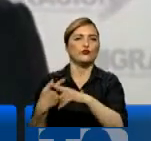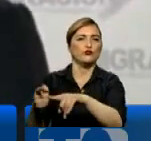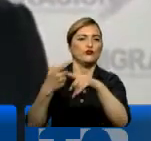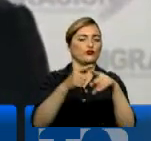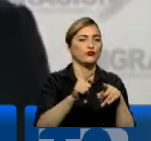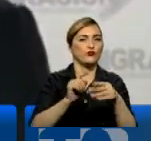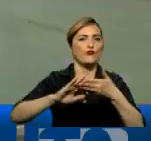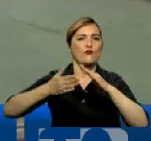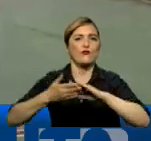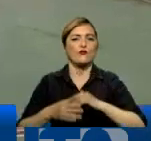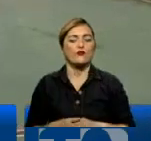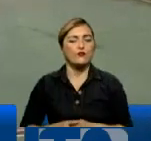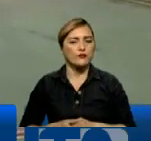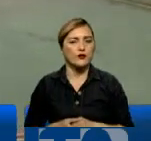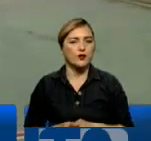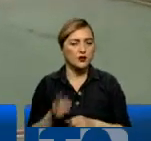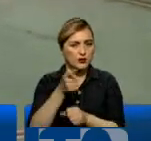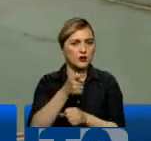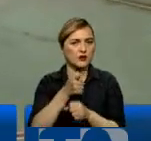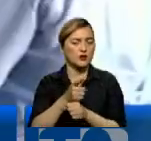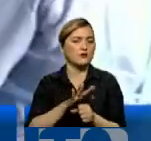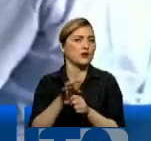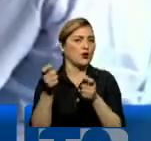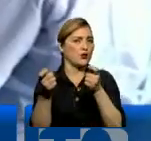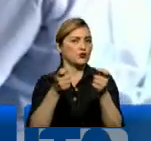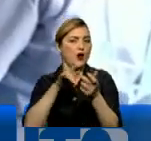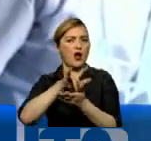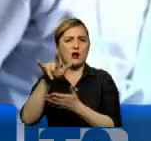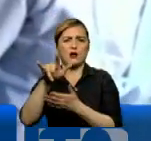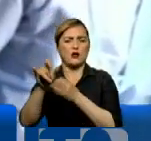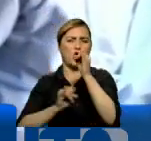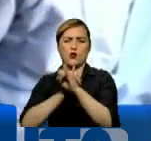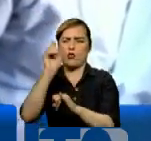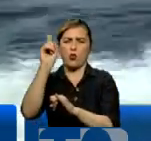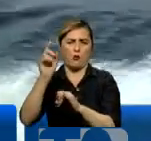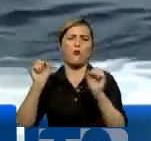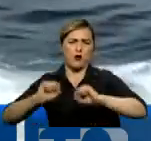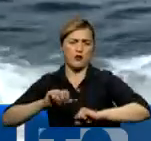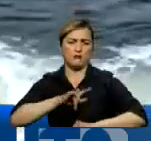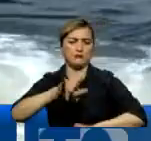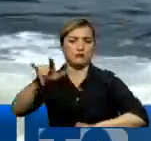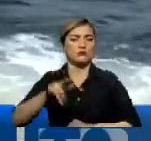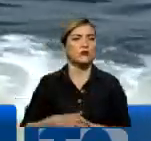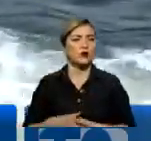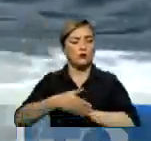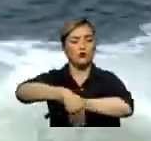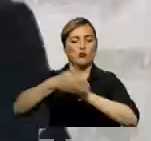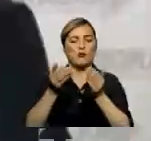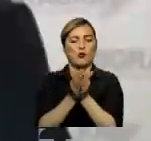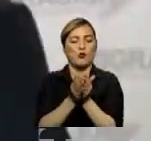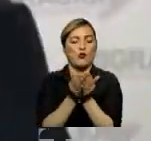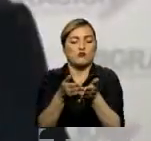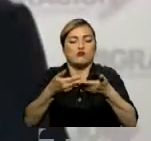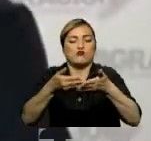diferentes comunidades. El decreto no afecta las operaciones aéreas internacionales y además reabre las fronteras